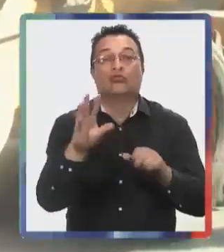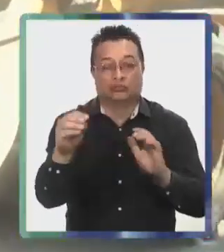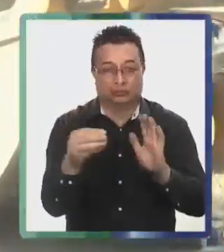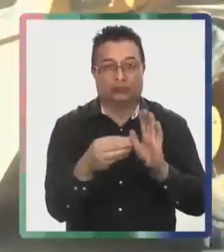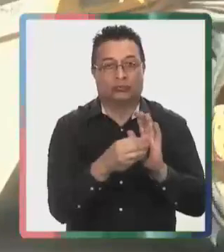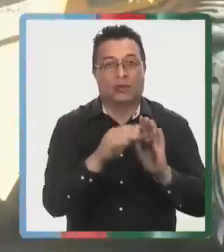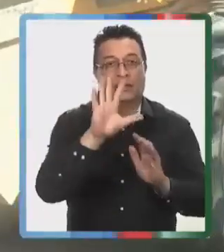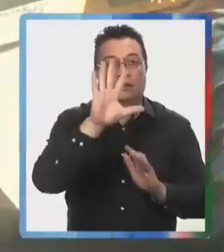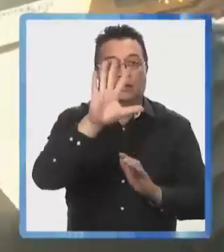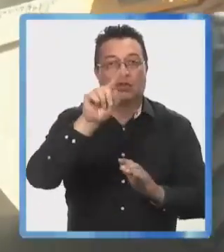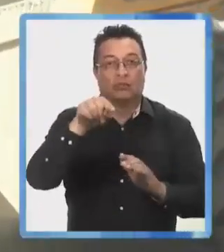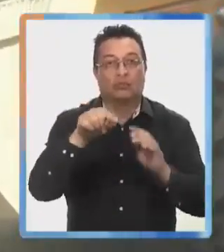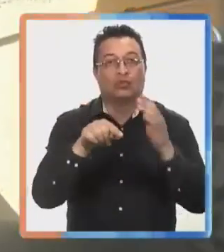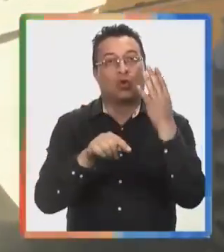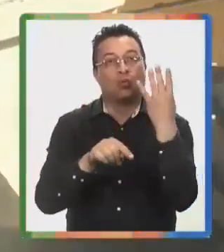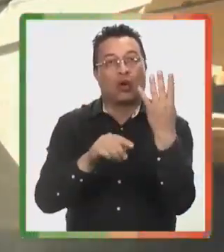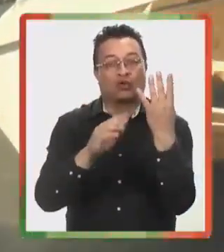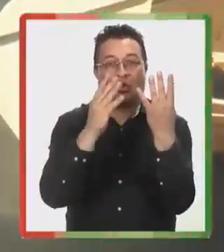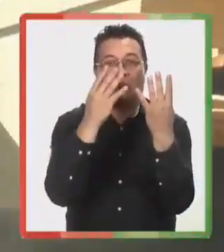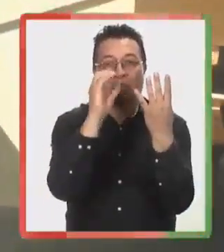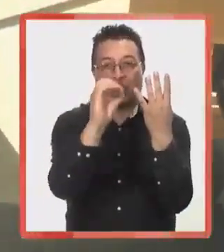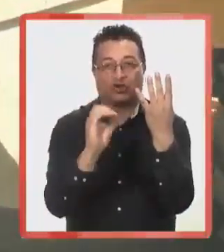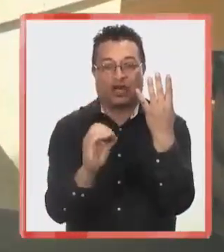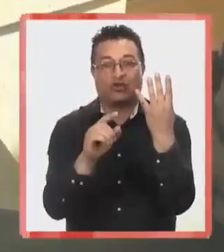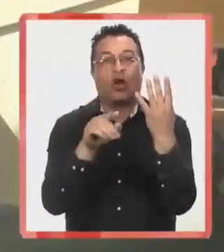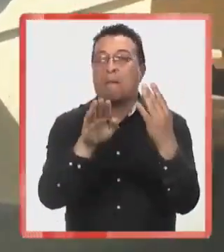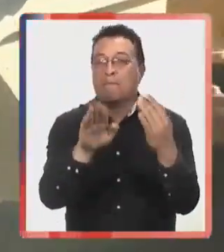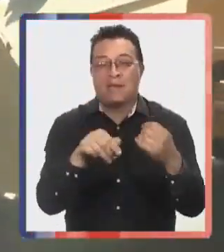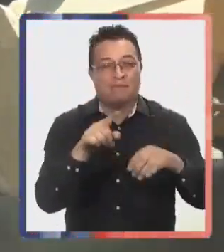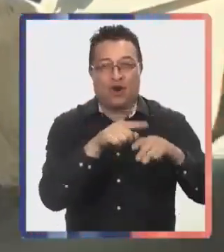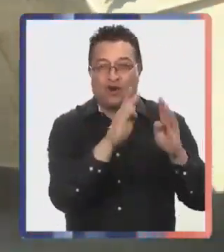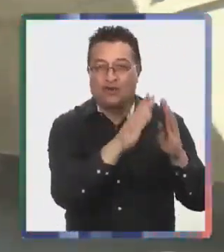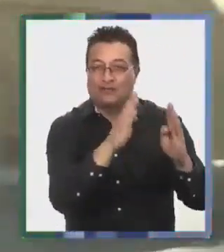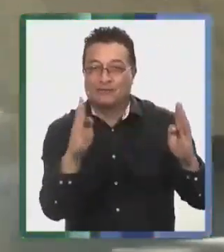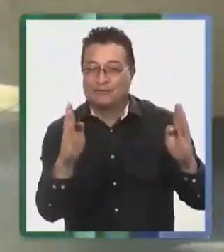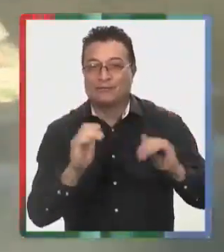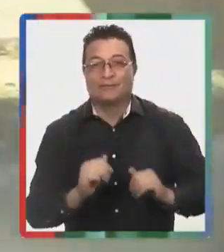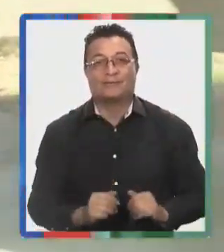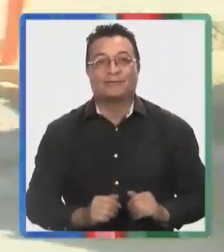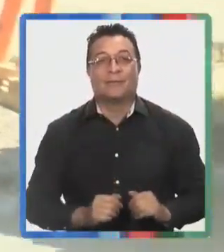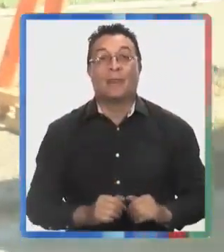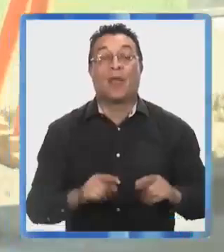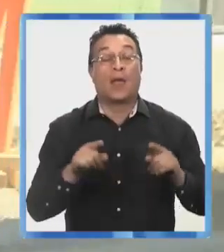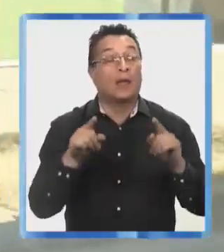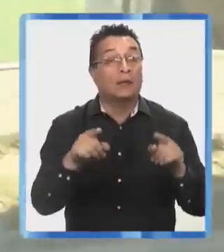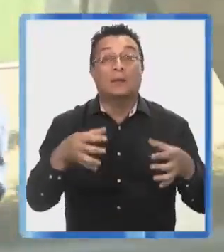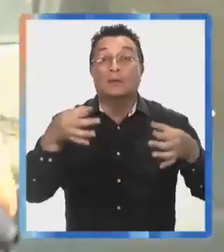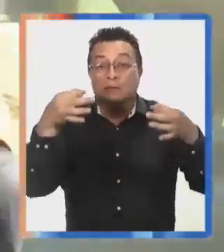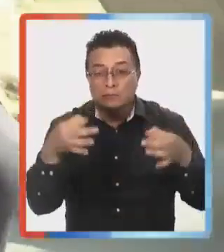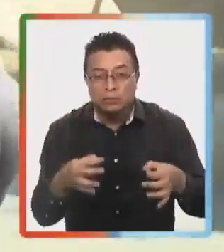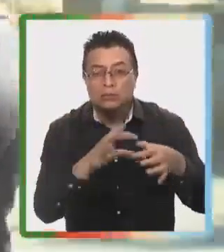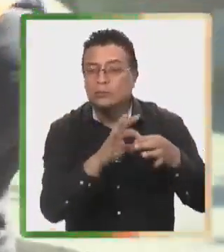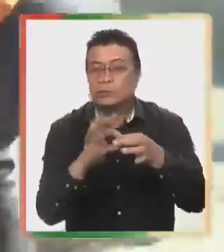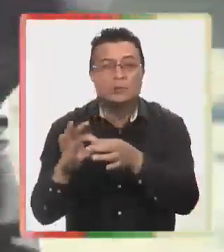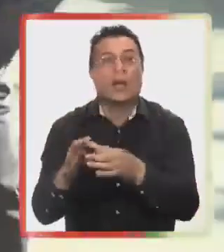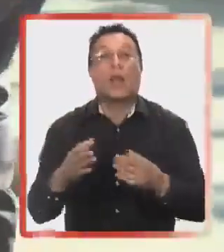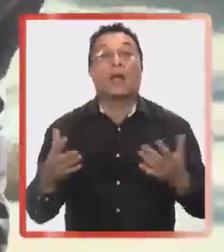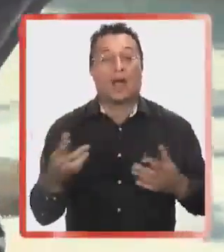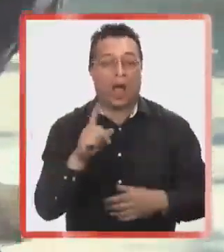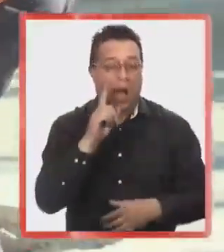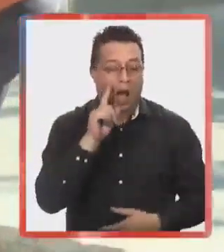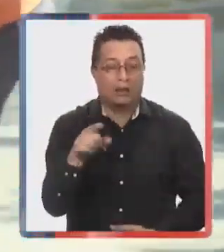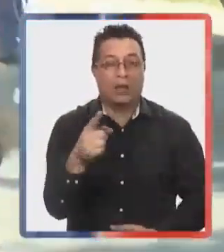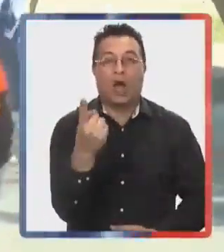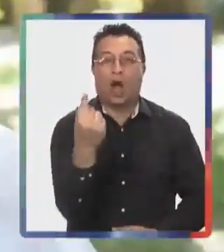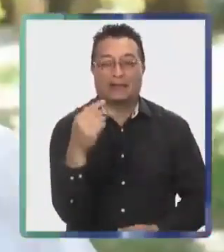en 5,4% en el mismo periodo. En la práctica, tenemos